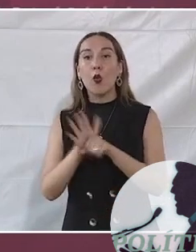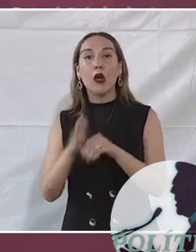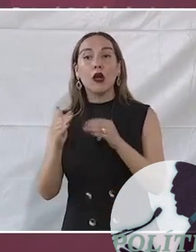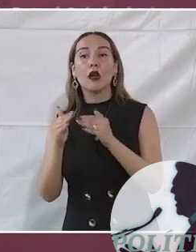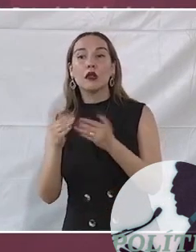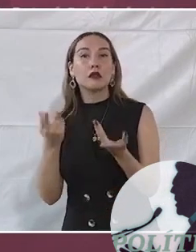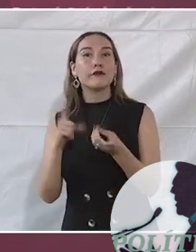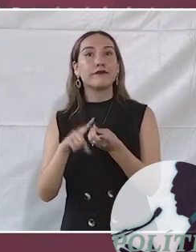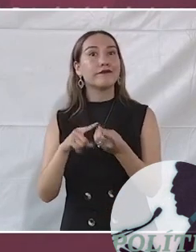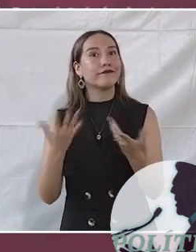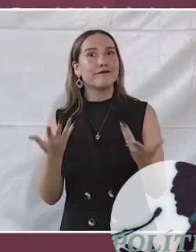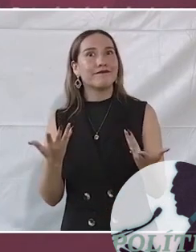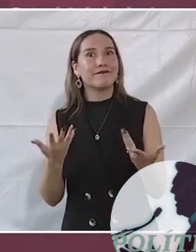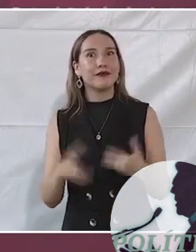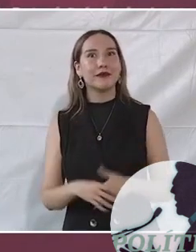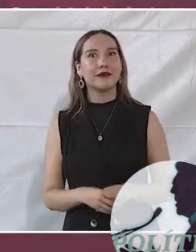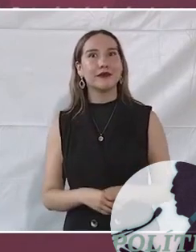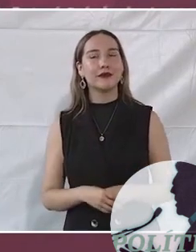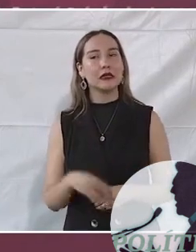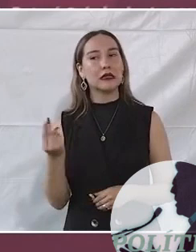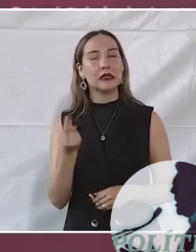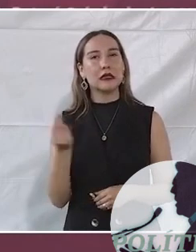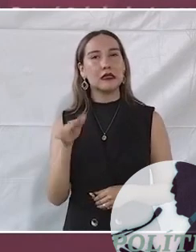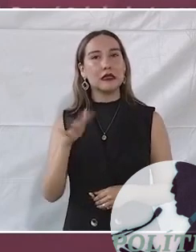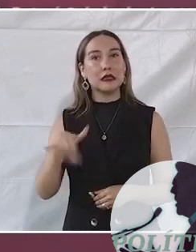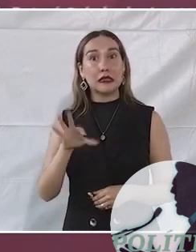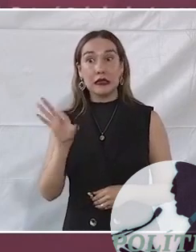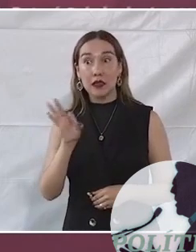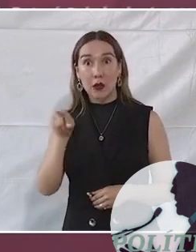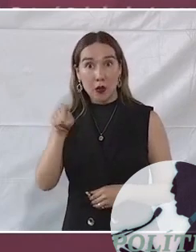porque si querían seguir viviendo en la casa de los